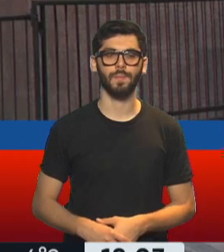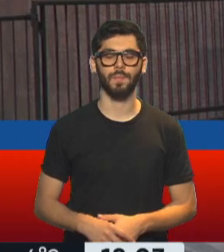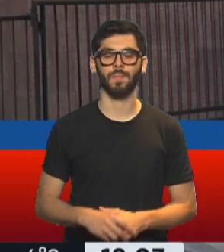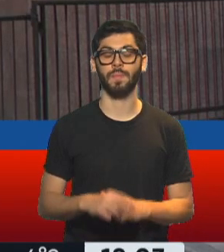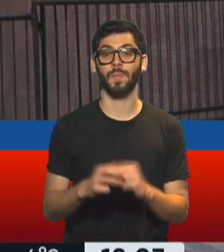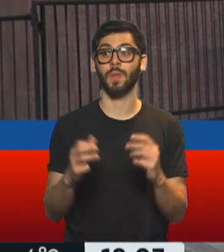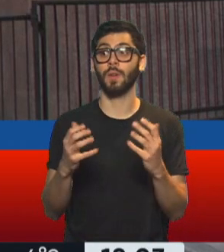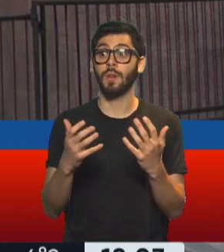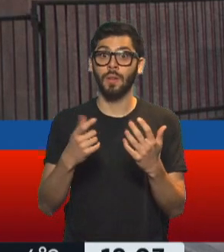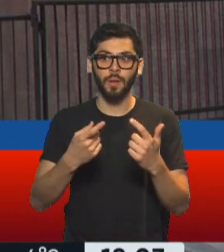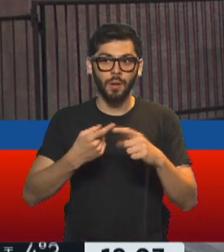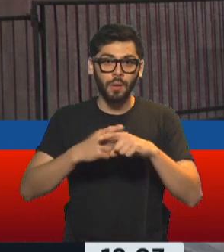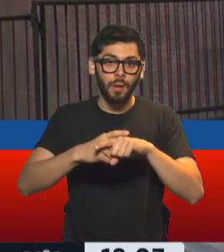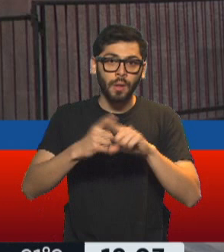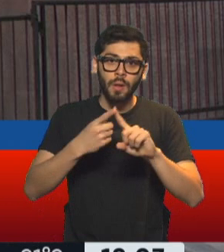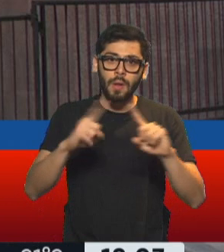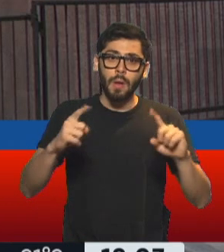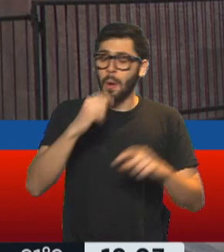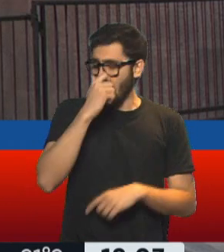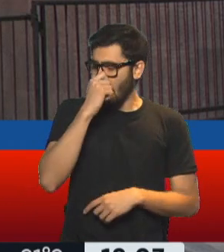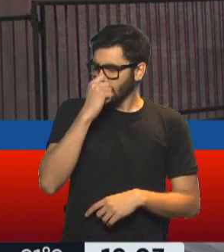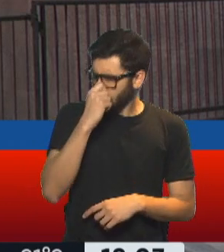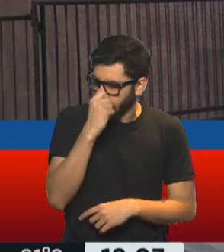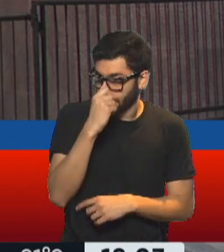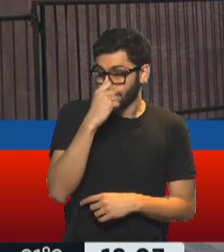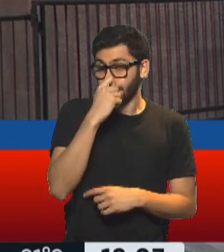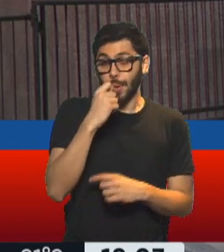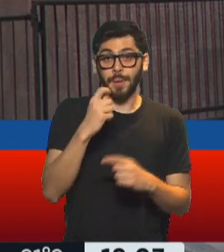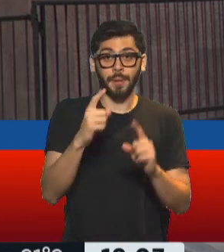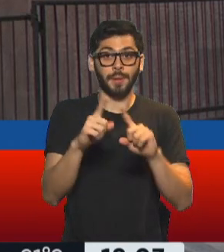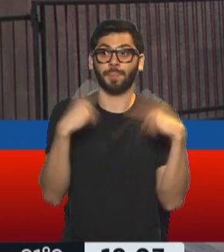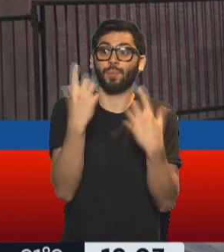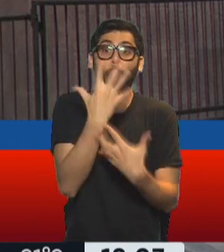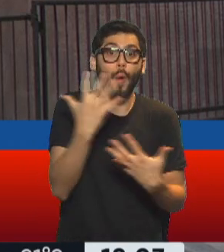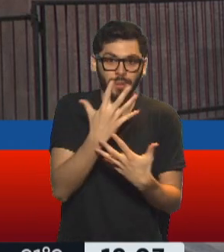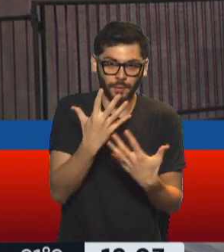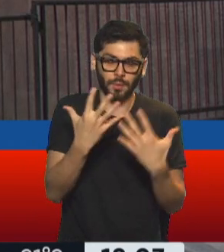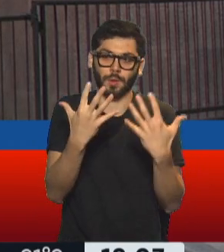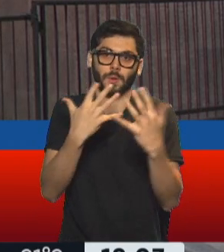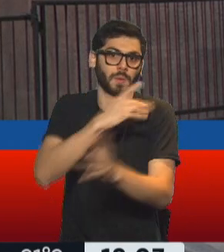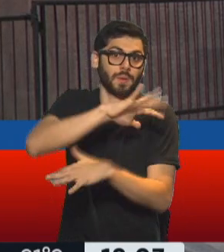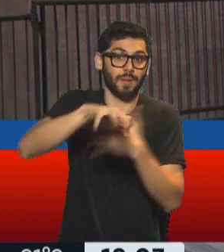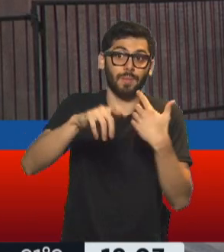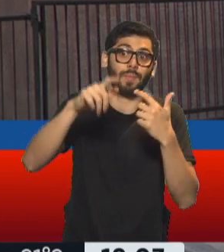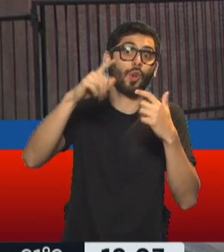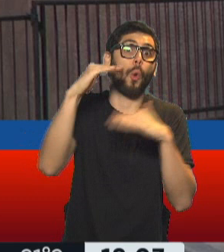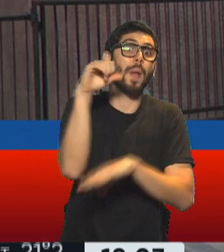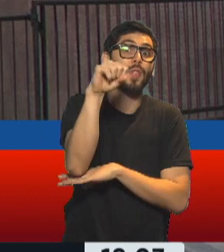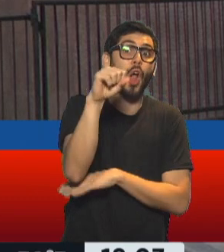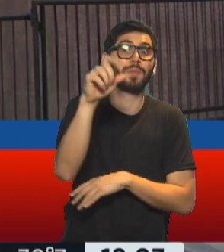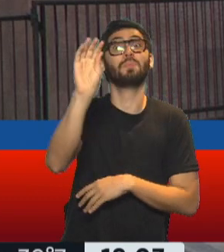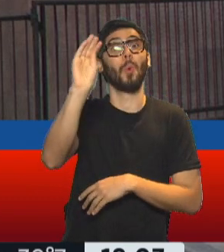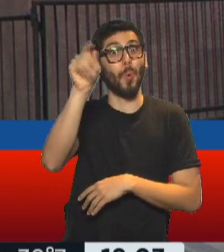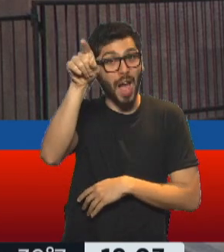Es un partido de nunca acabar ese, el de los incidentes en la puerta del vestuario, el que tuvo Boca por la Copa Libertadores en Brasil frente a Atlético